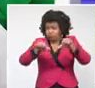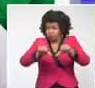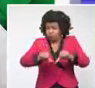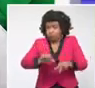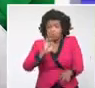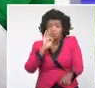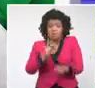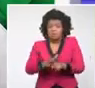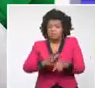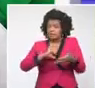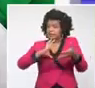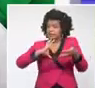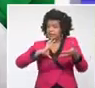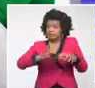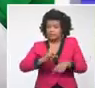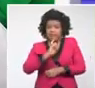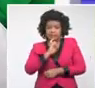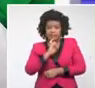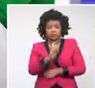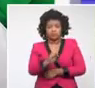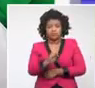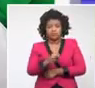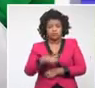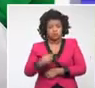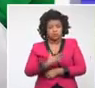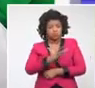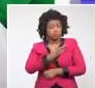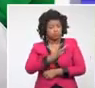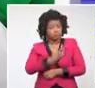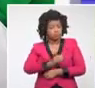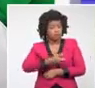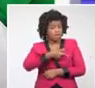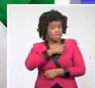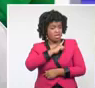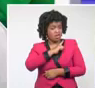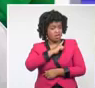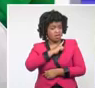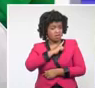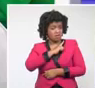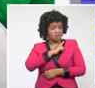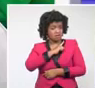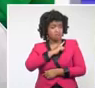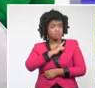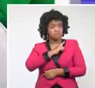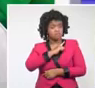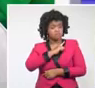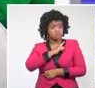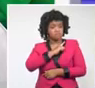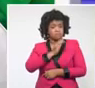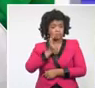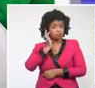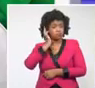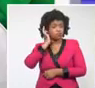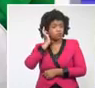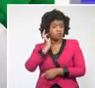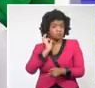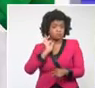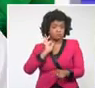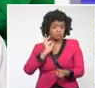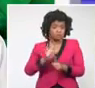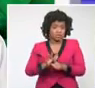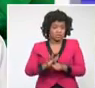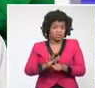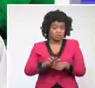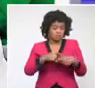de complicaciones y lamentablemente en el día de ayer presenta un episodio de